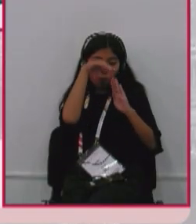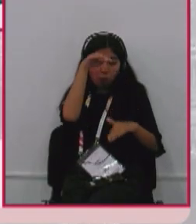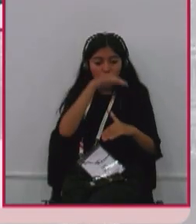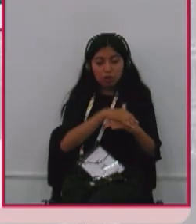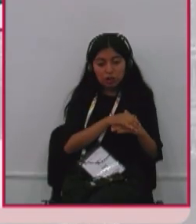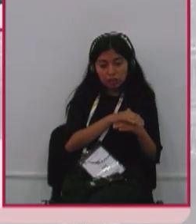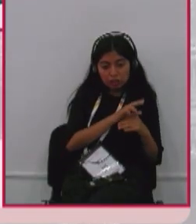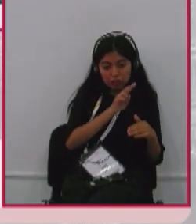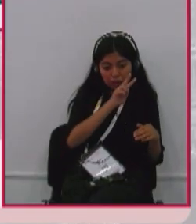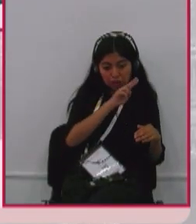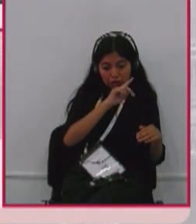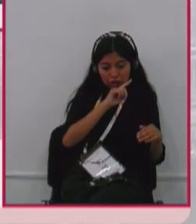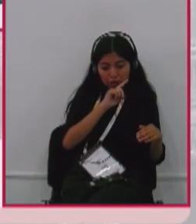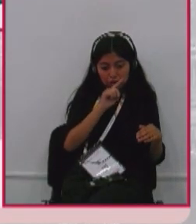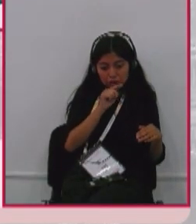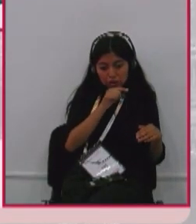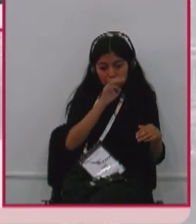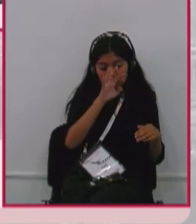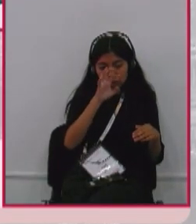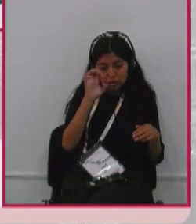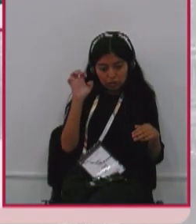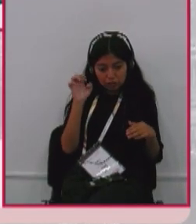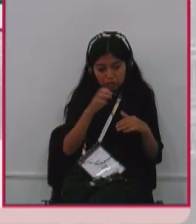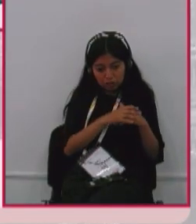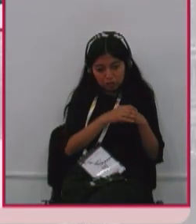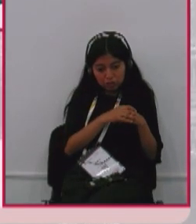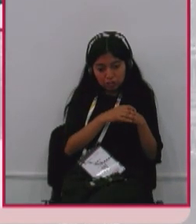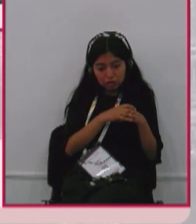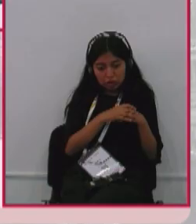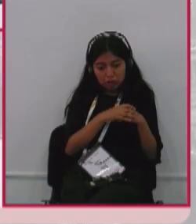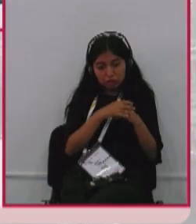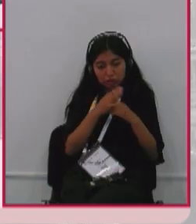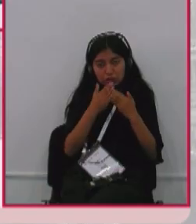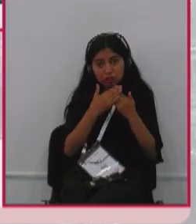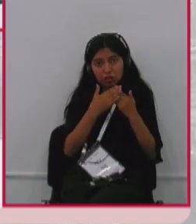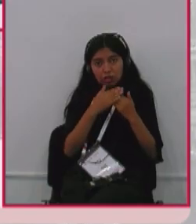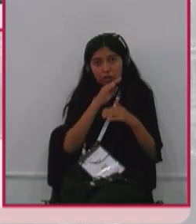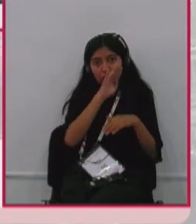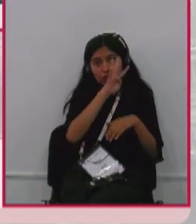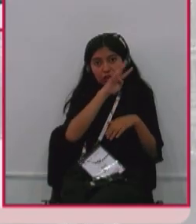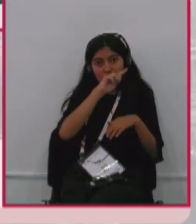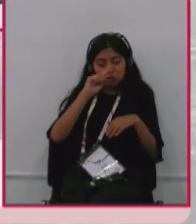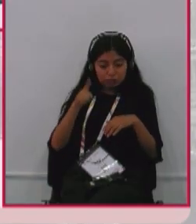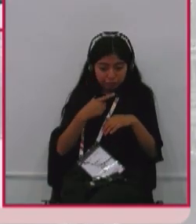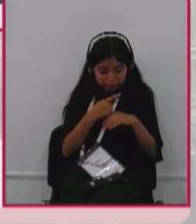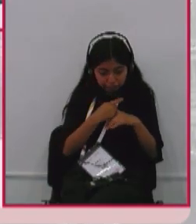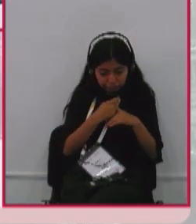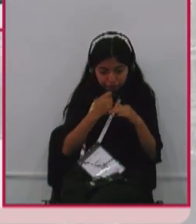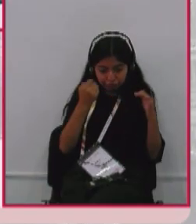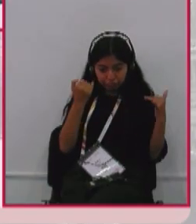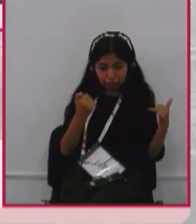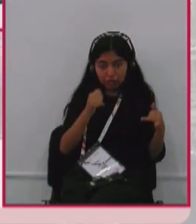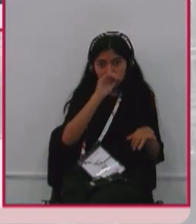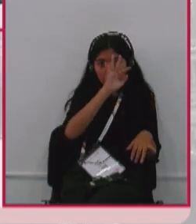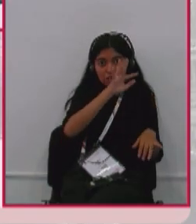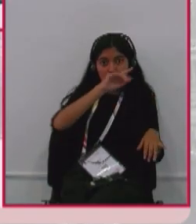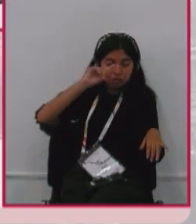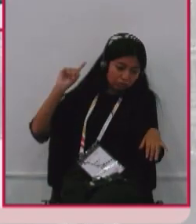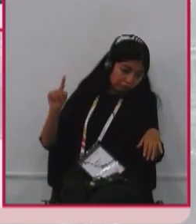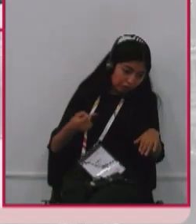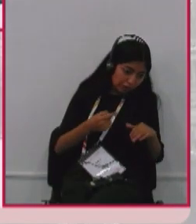2.500 toneladas por día a cercanos de los 4.000 toneladas por día. Incluso ahora están en 5.000 toneladas por